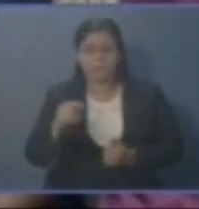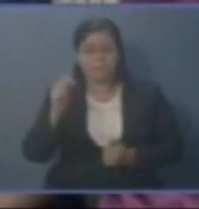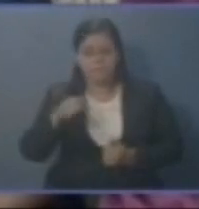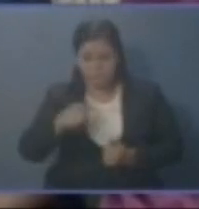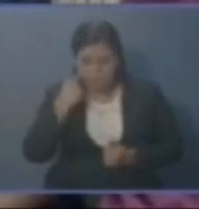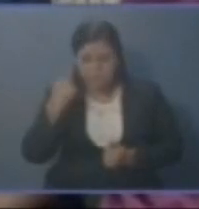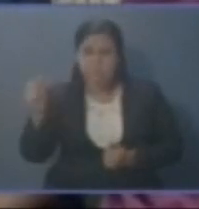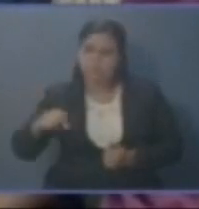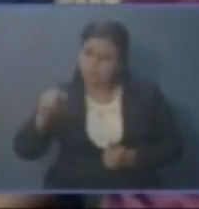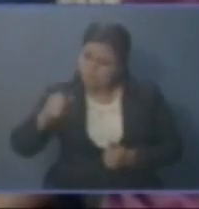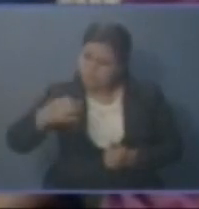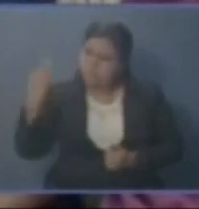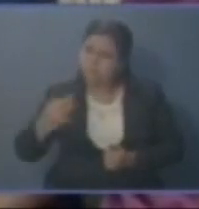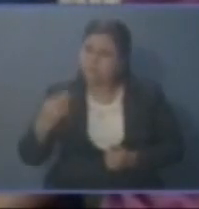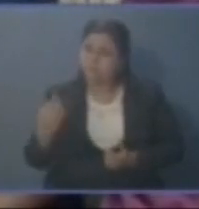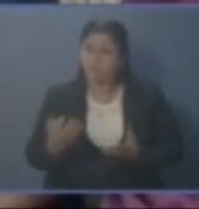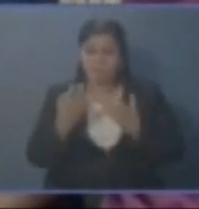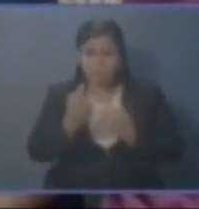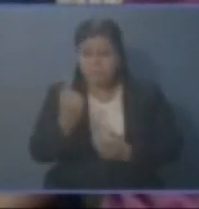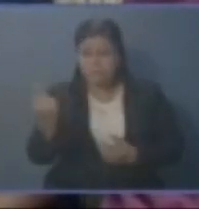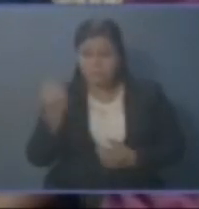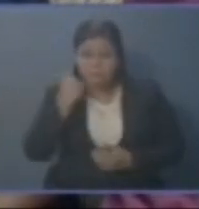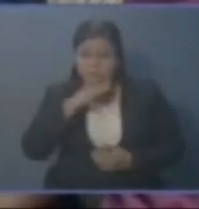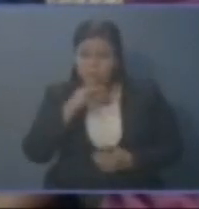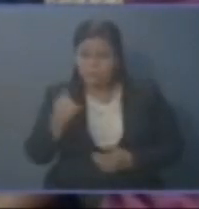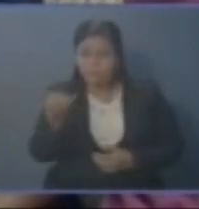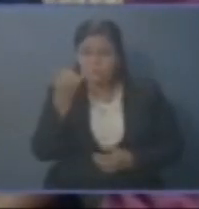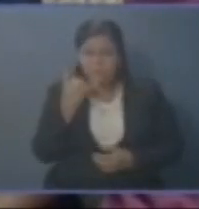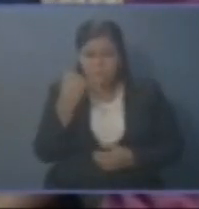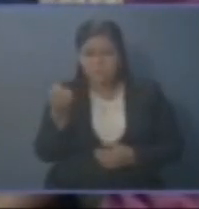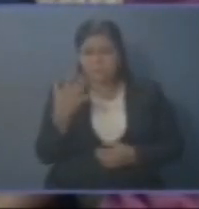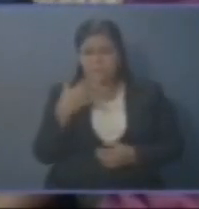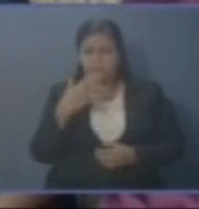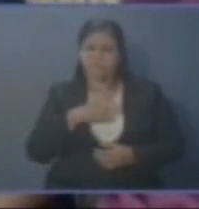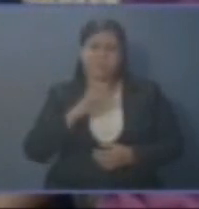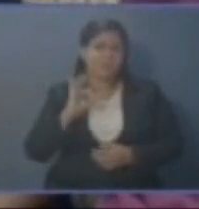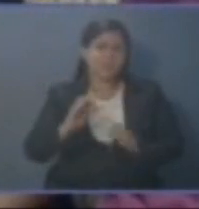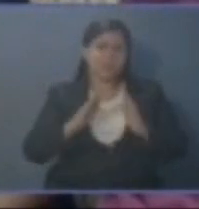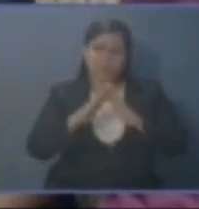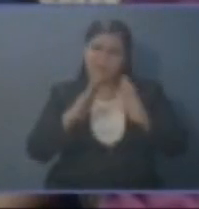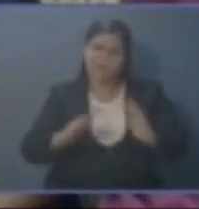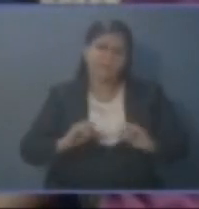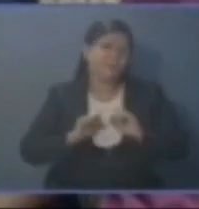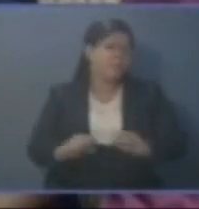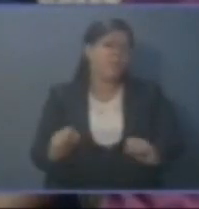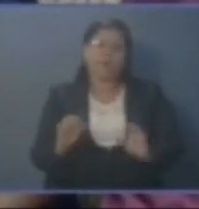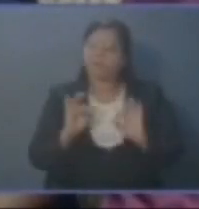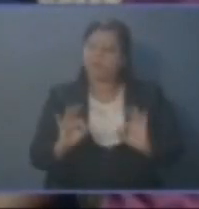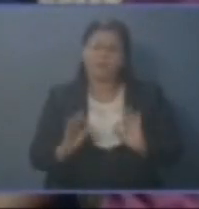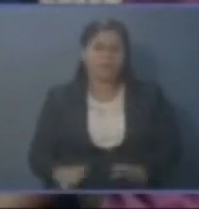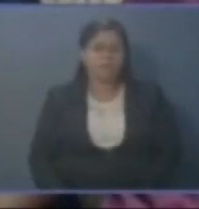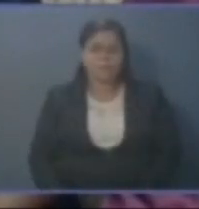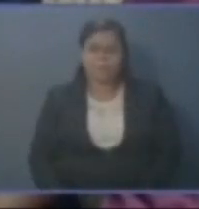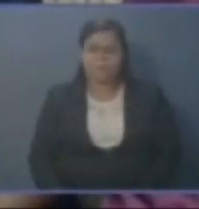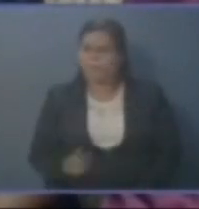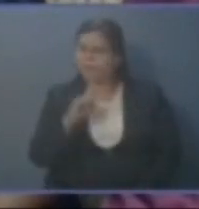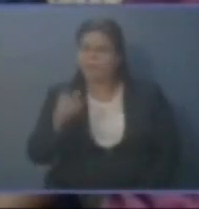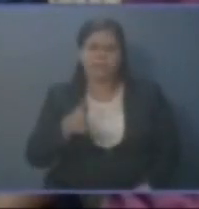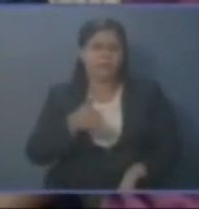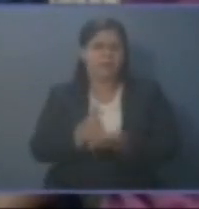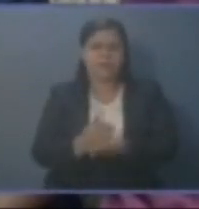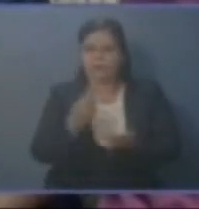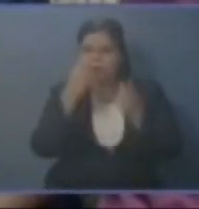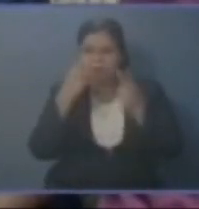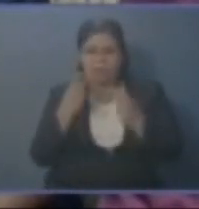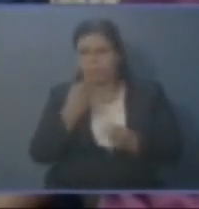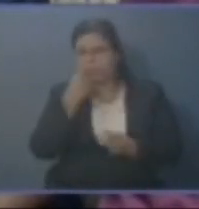necesario. Muchos pacientes hoy día me llaman y me dicen, yo prefiero morirme en mi casa que ir a buscar que me hagan